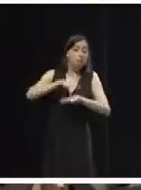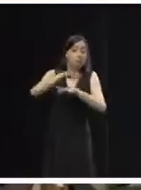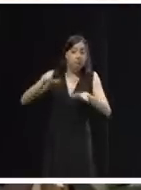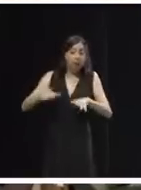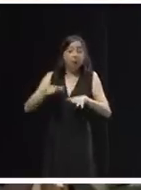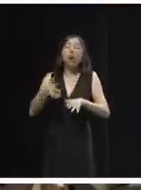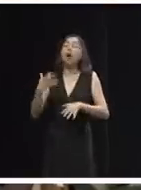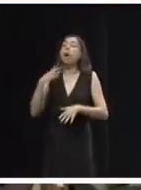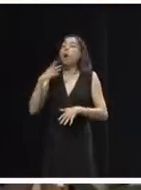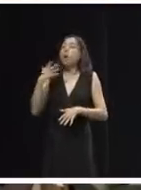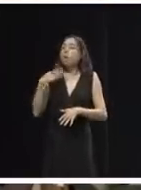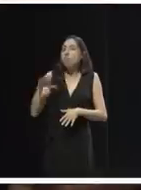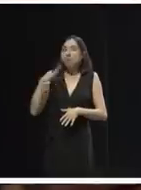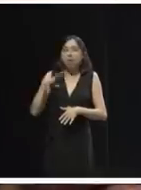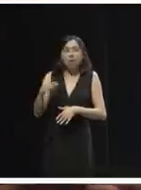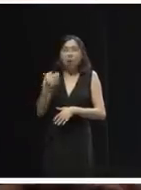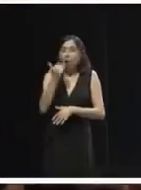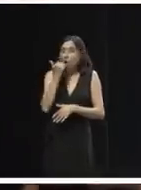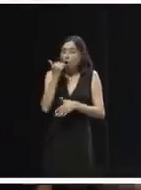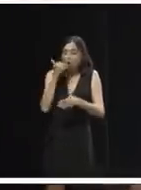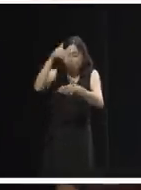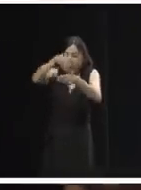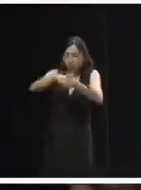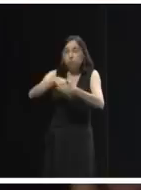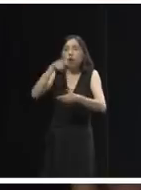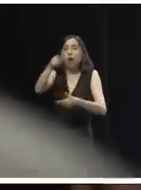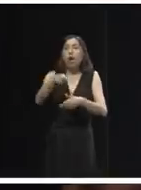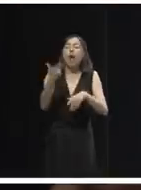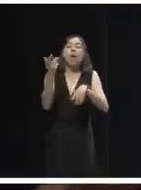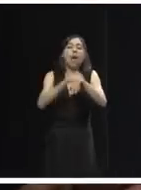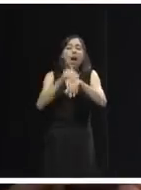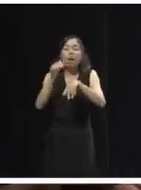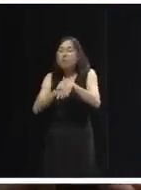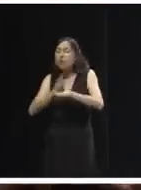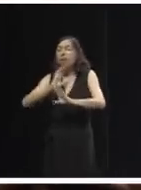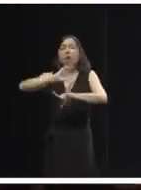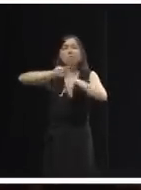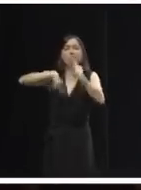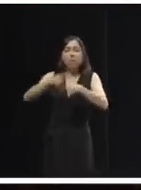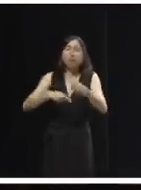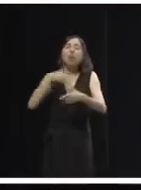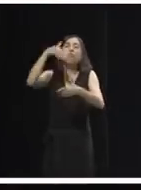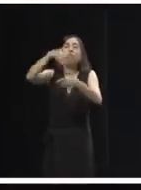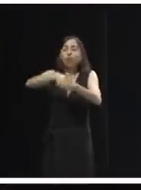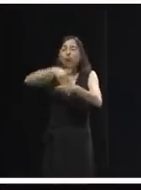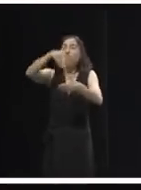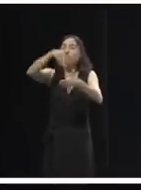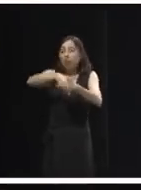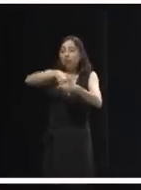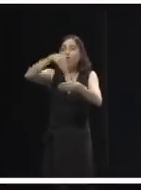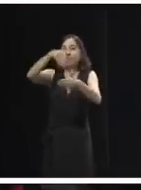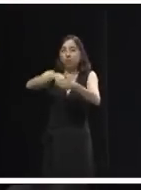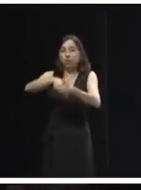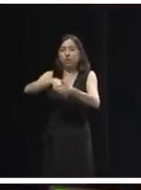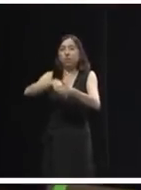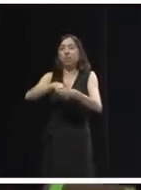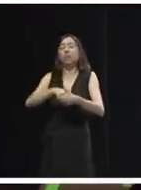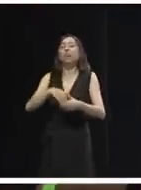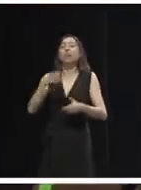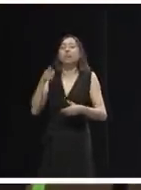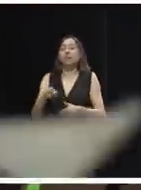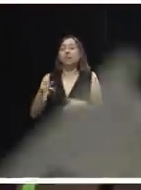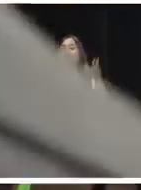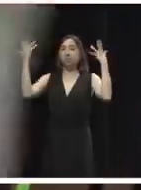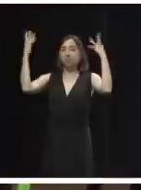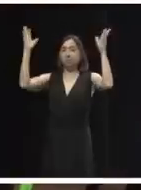correo. Que habléis con vuestros amigos, con vuestras familias. Votad, votad y votad. Ya hay remontada,